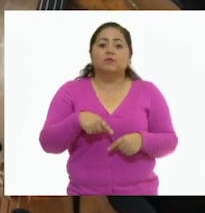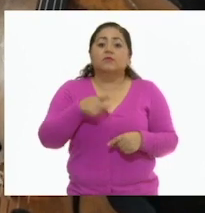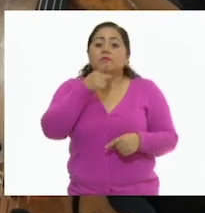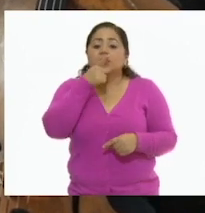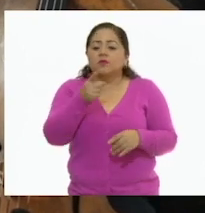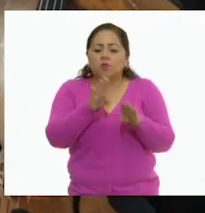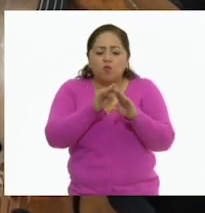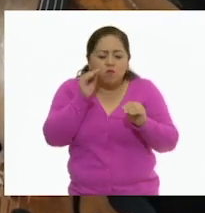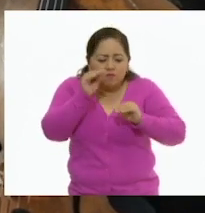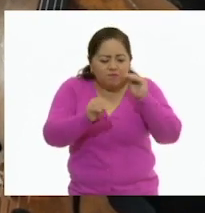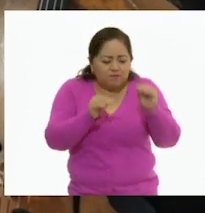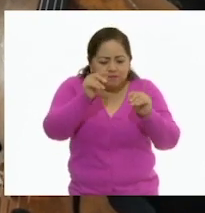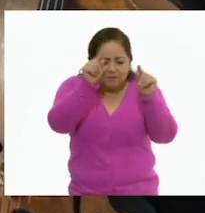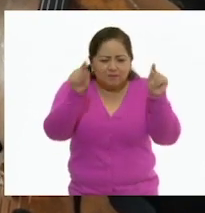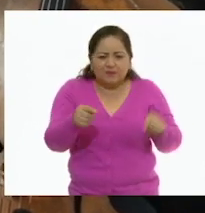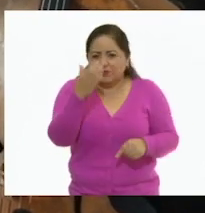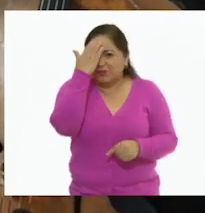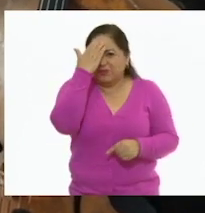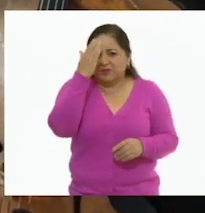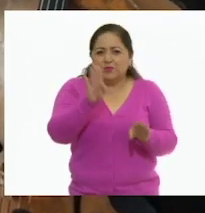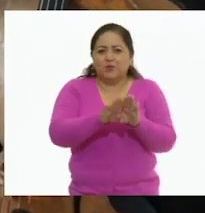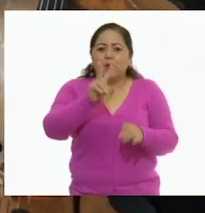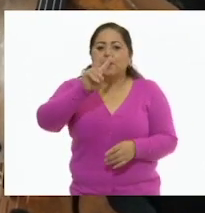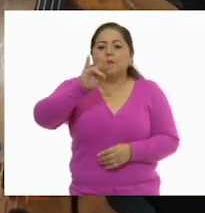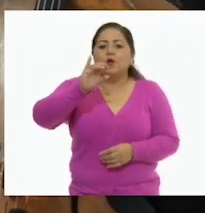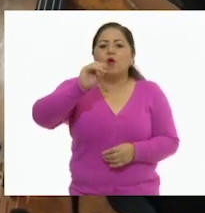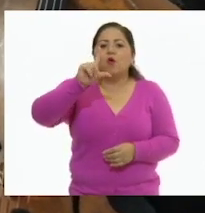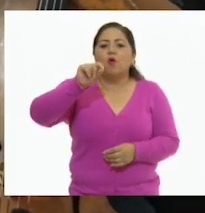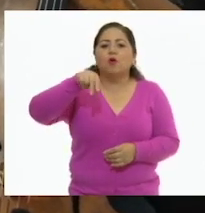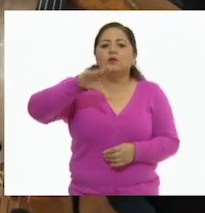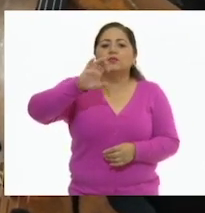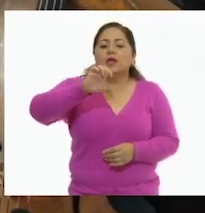concreta la figura de lo que conocemos como violonchelo.